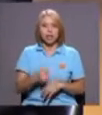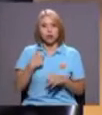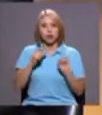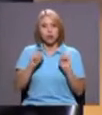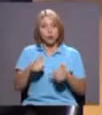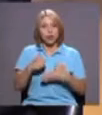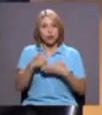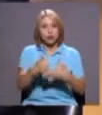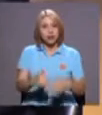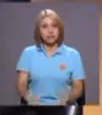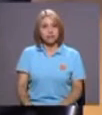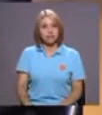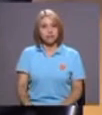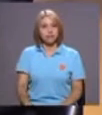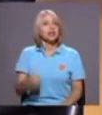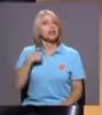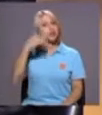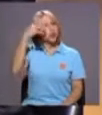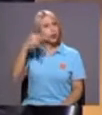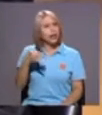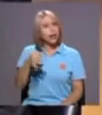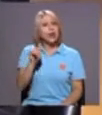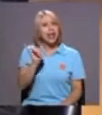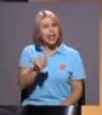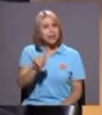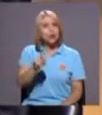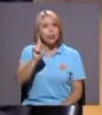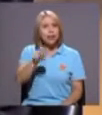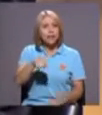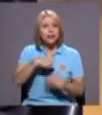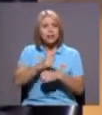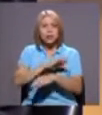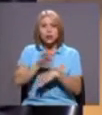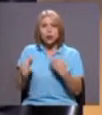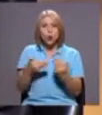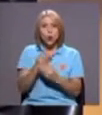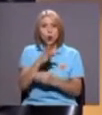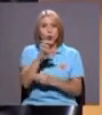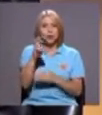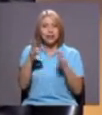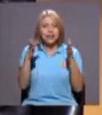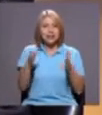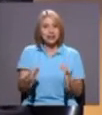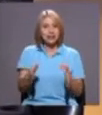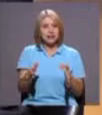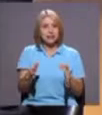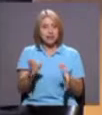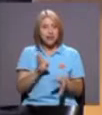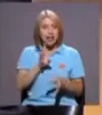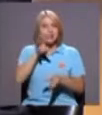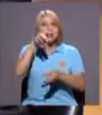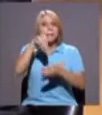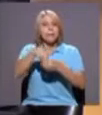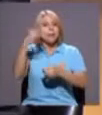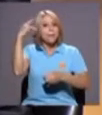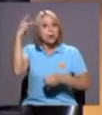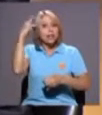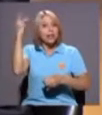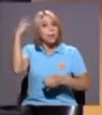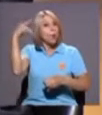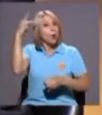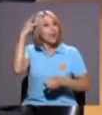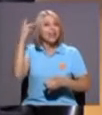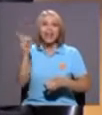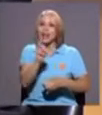ayudar. Y creo que eso debería ser todo costarricense, que se meta en política. La política no es